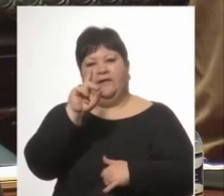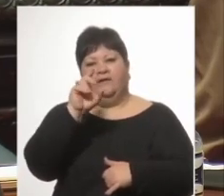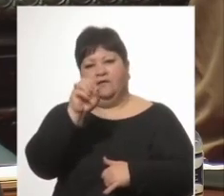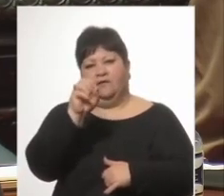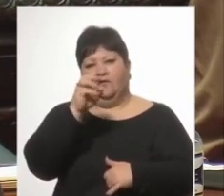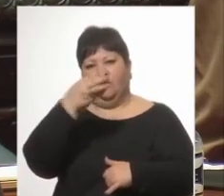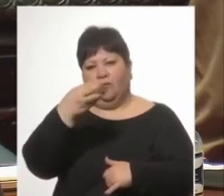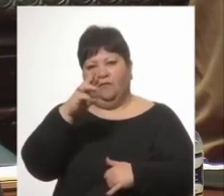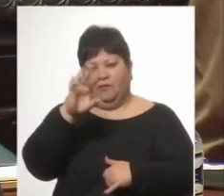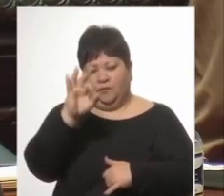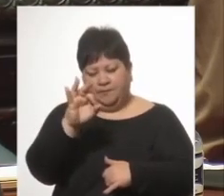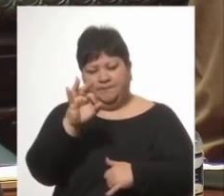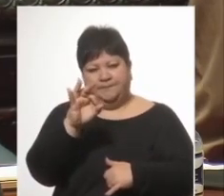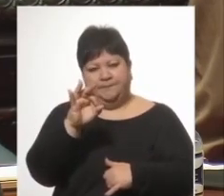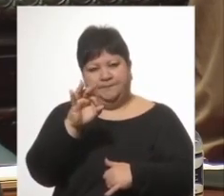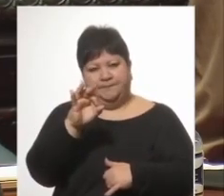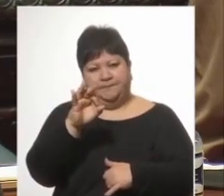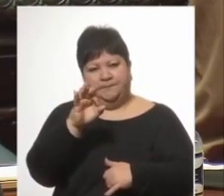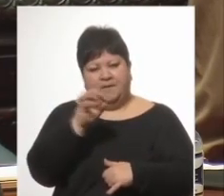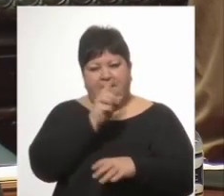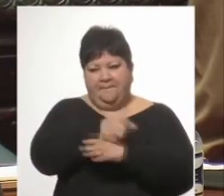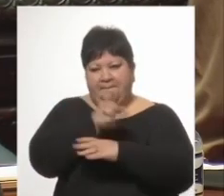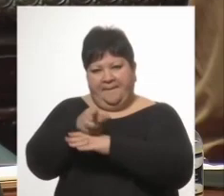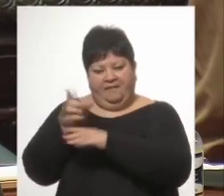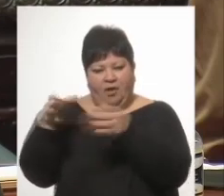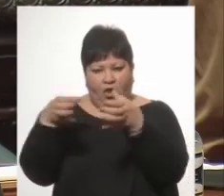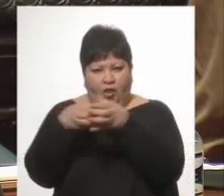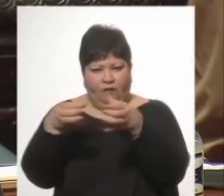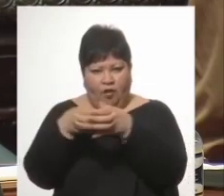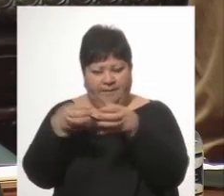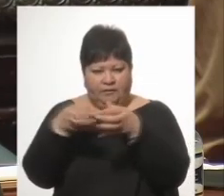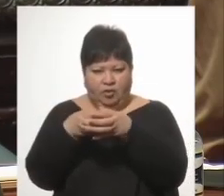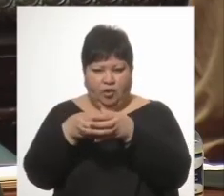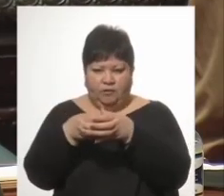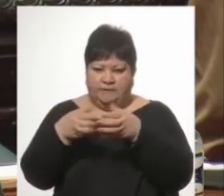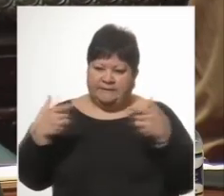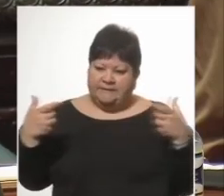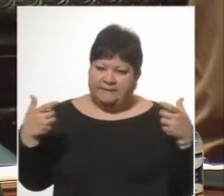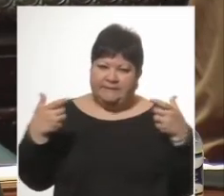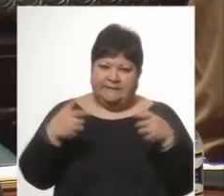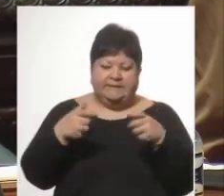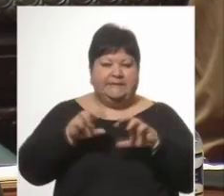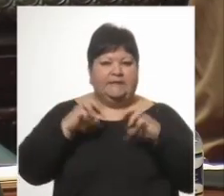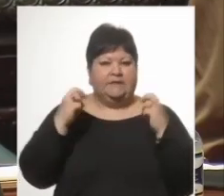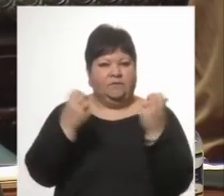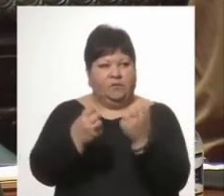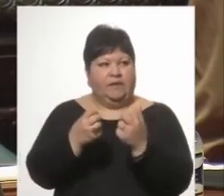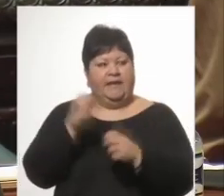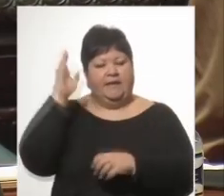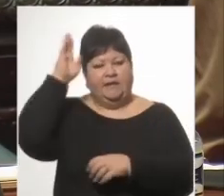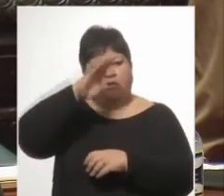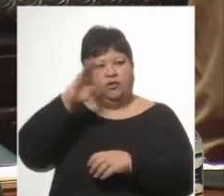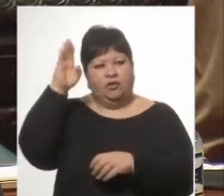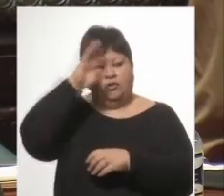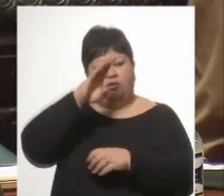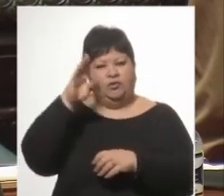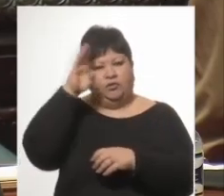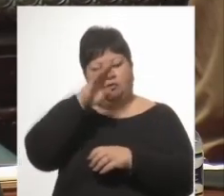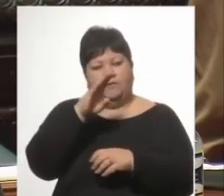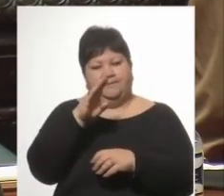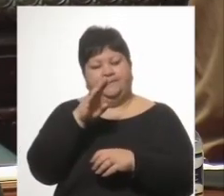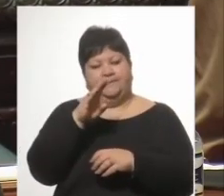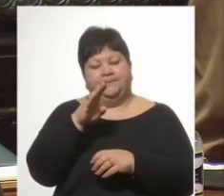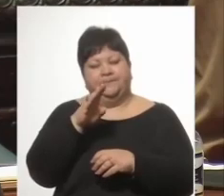dispuso la conformación de un tribunal de honor que entendieran la causa